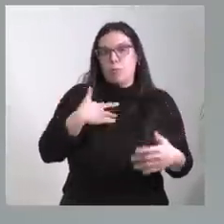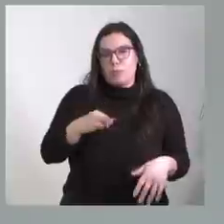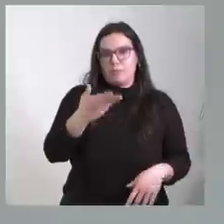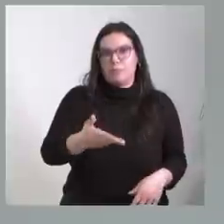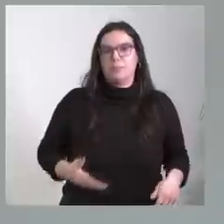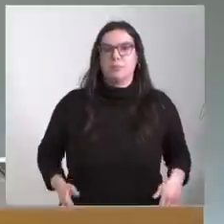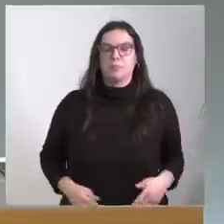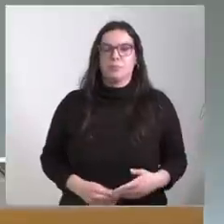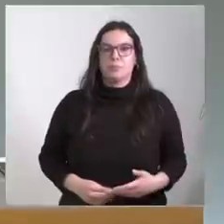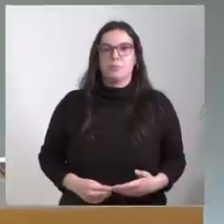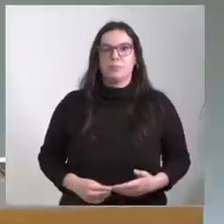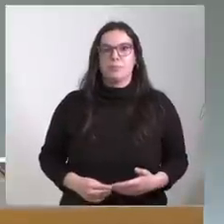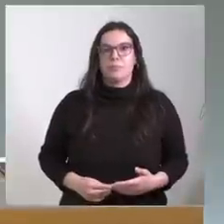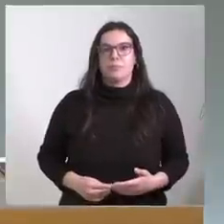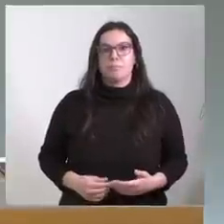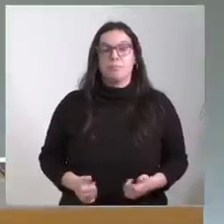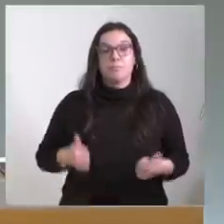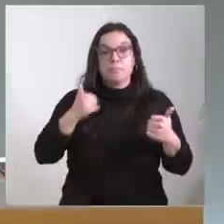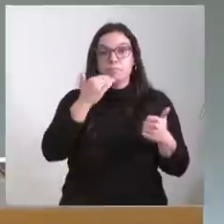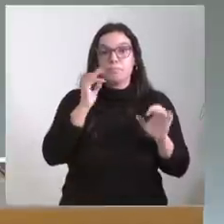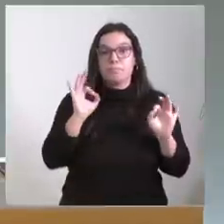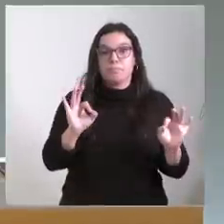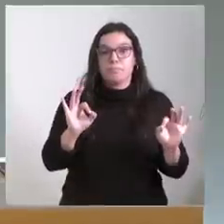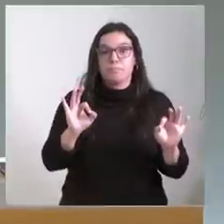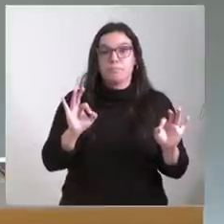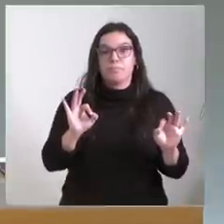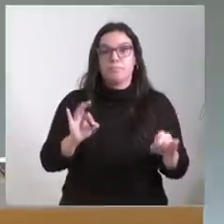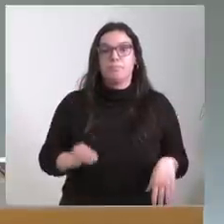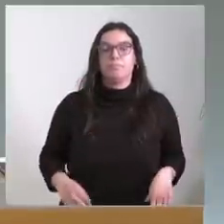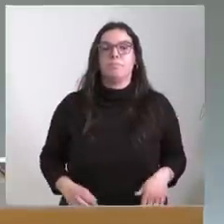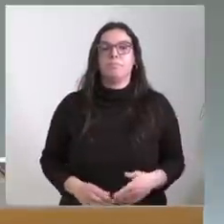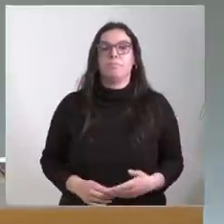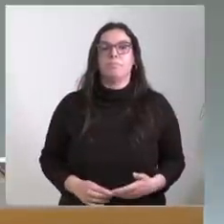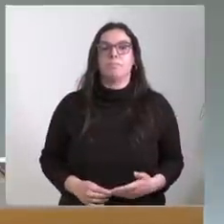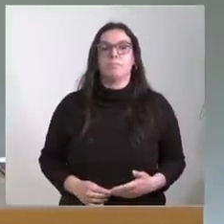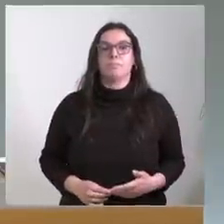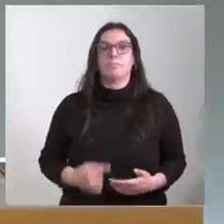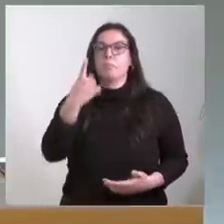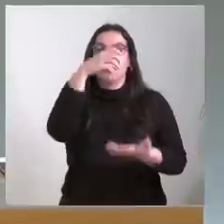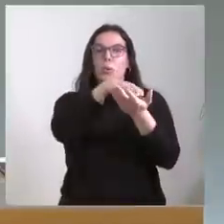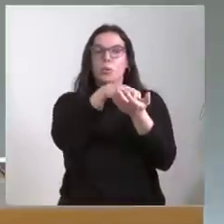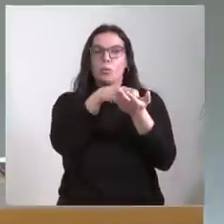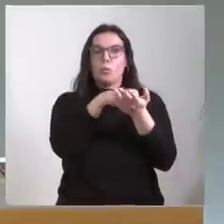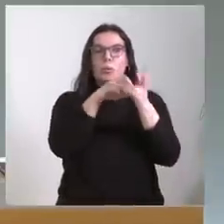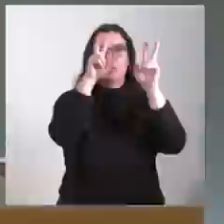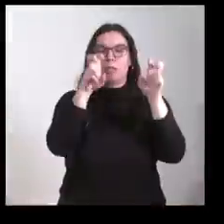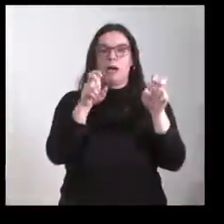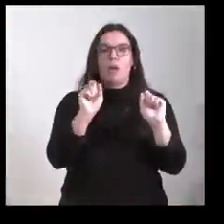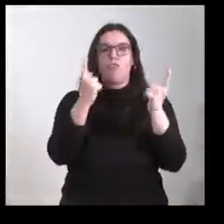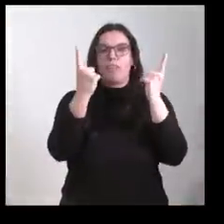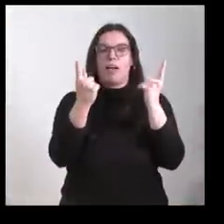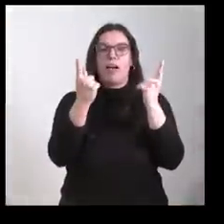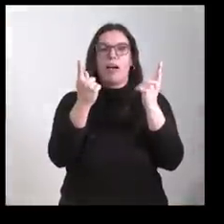respecto una pregunta más adelante Sí sí Hola una duda sobre la entrada en vigor de